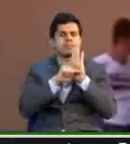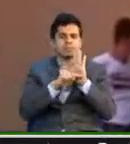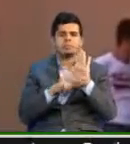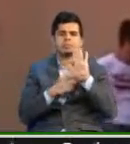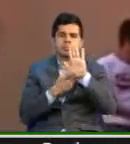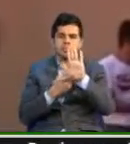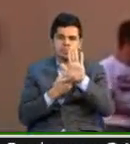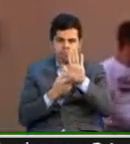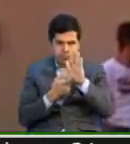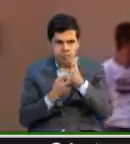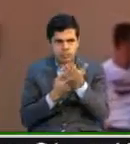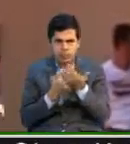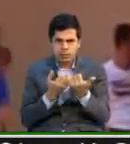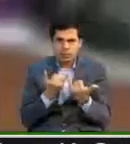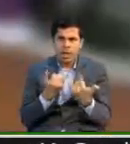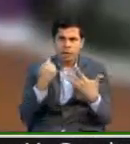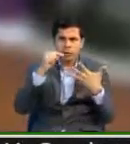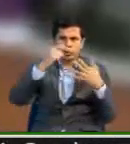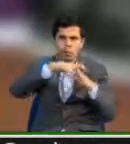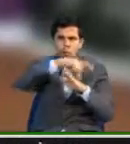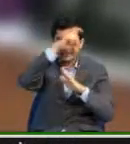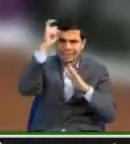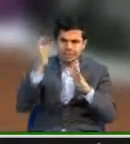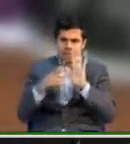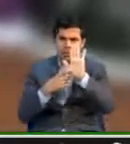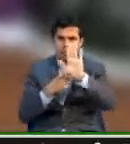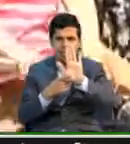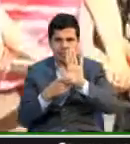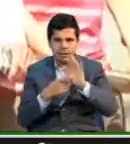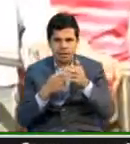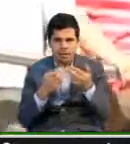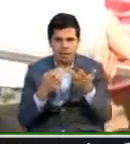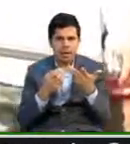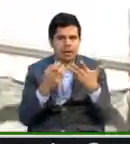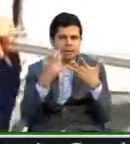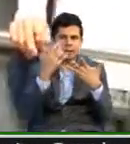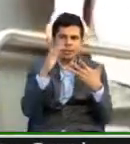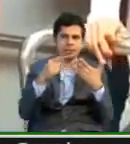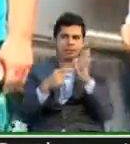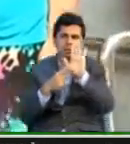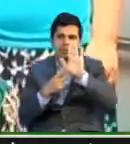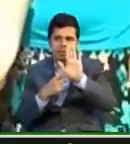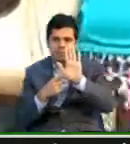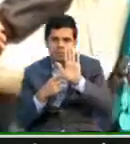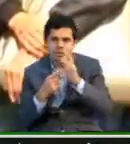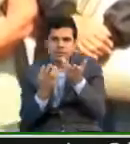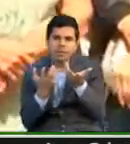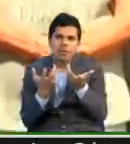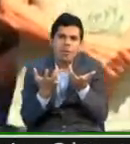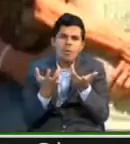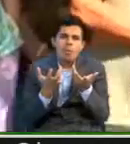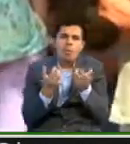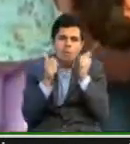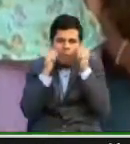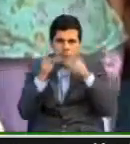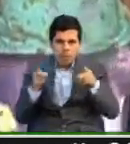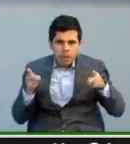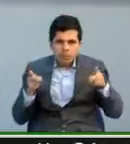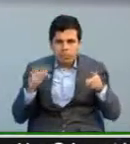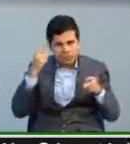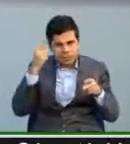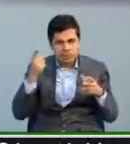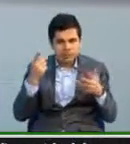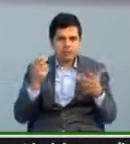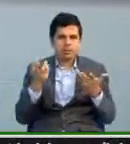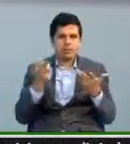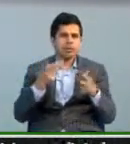avances. Hoy vamos a estar incluso también con veedores comunitarios para poder revisar, porque pues igual hay cosas teóricas, pero también